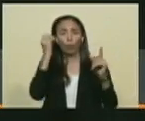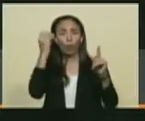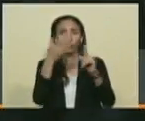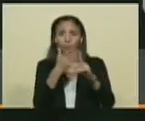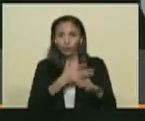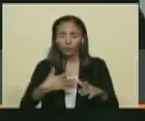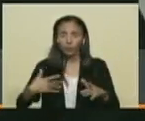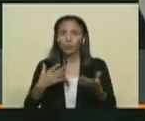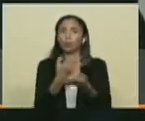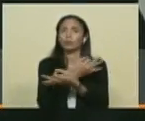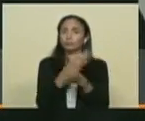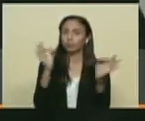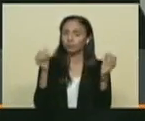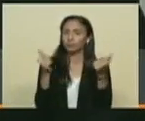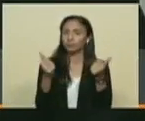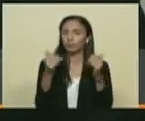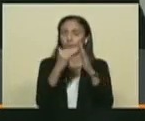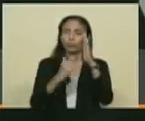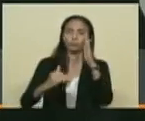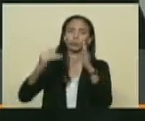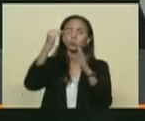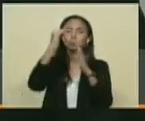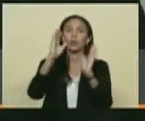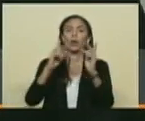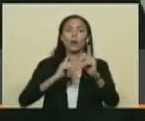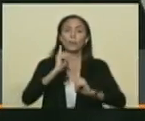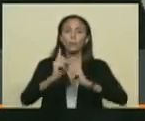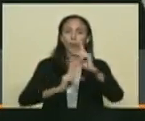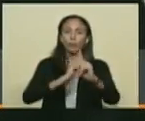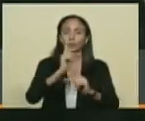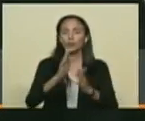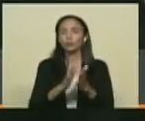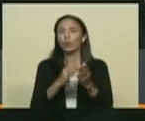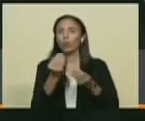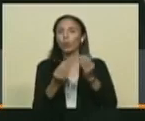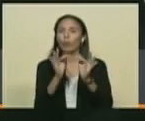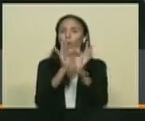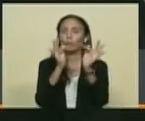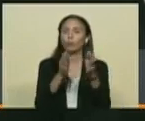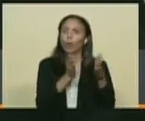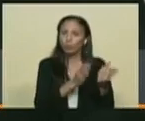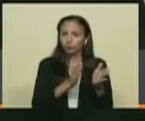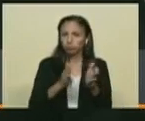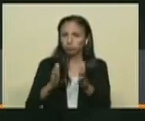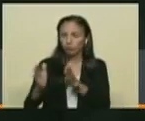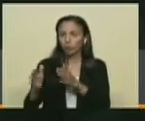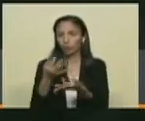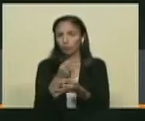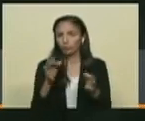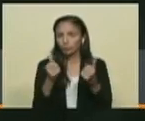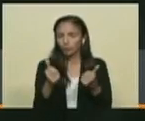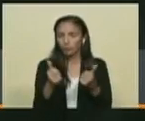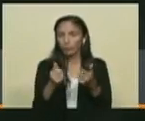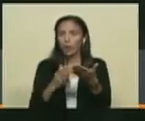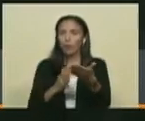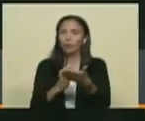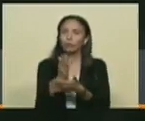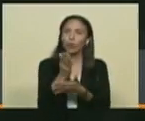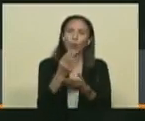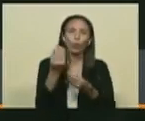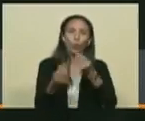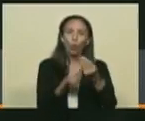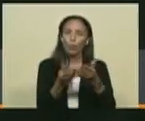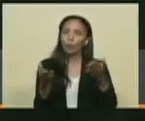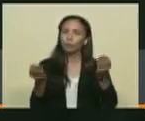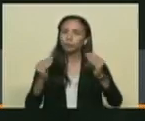enfrenta Venezuela. Es un proceso que tiene método y que tiene orden. Los avances, como ha referido